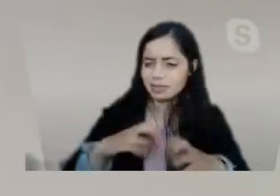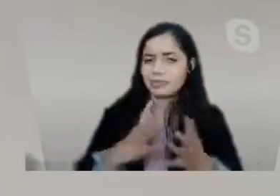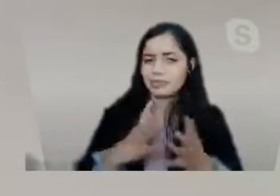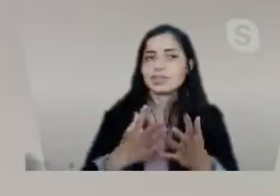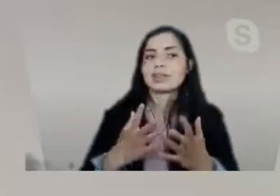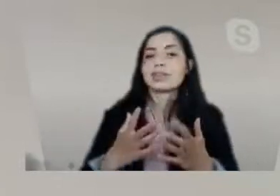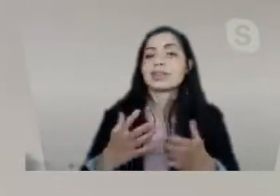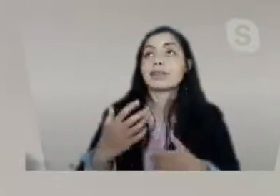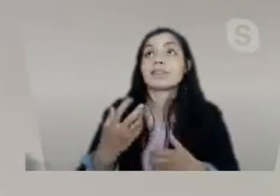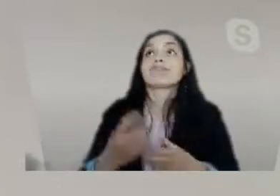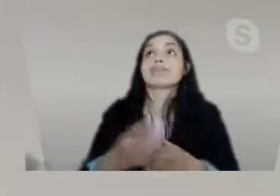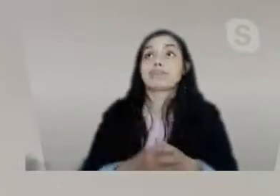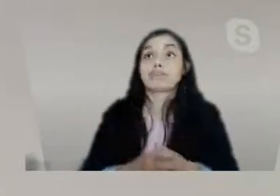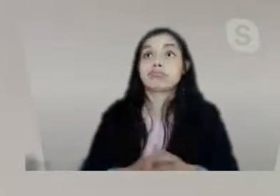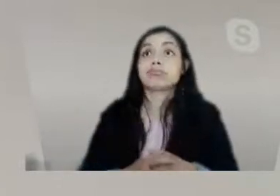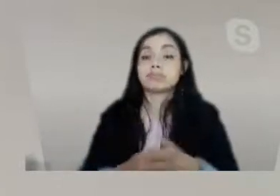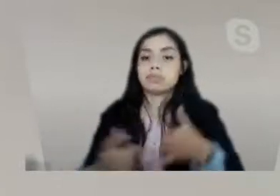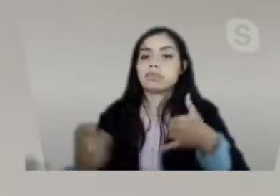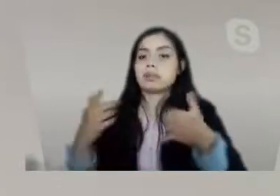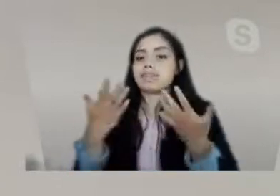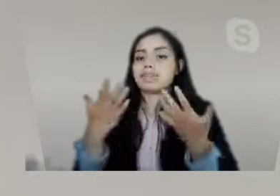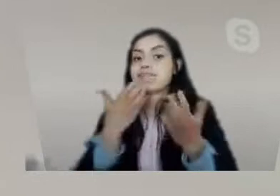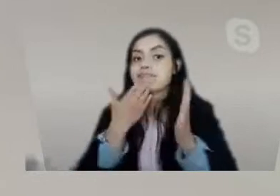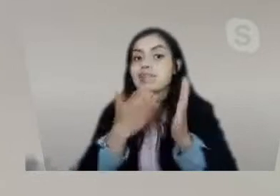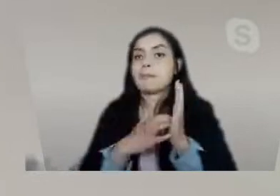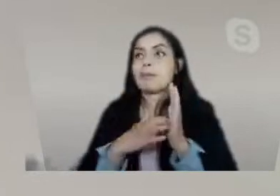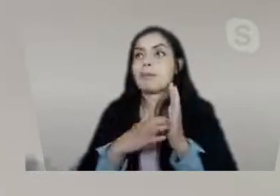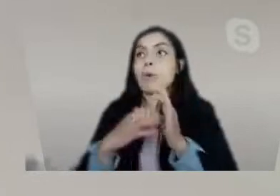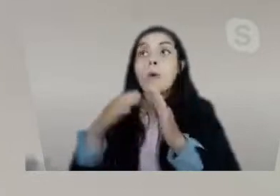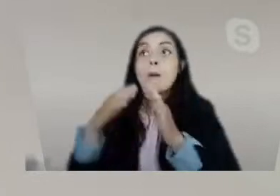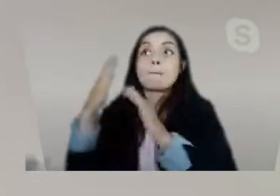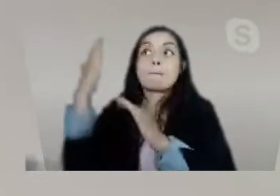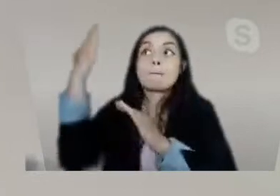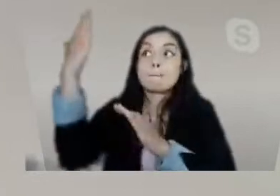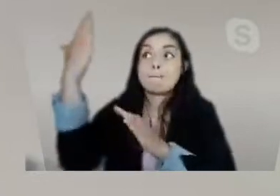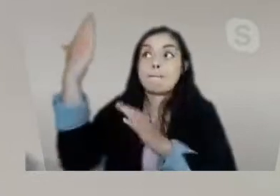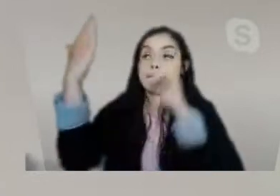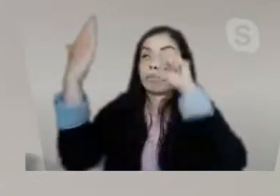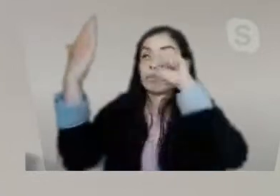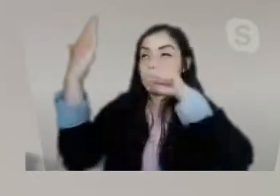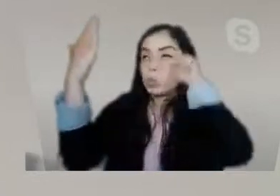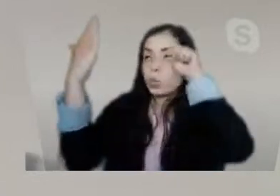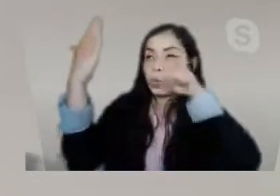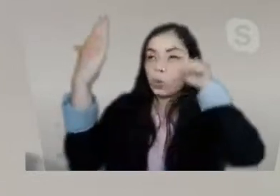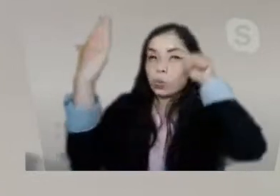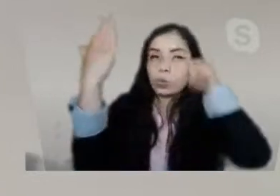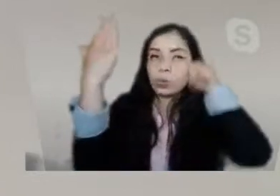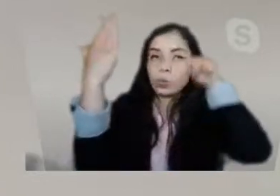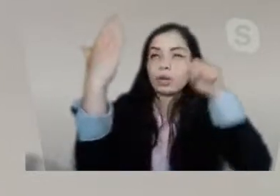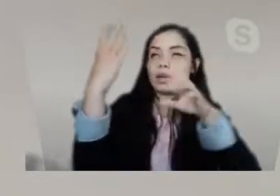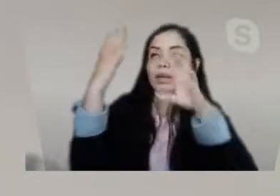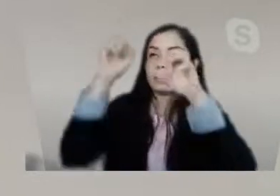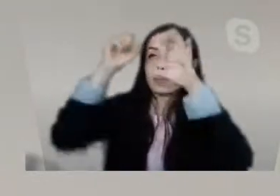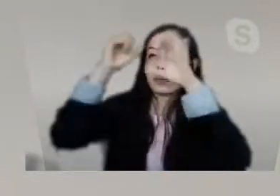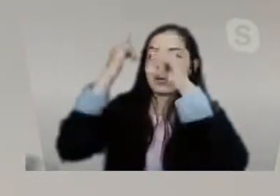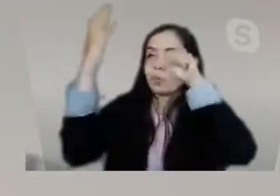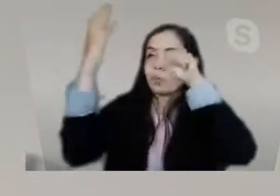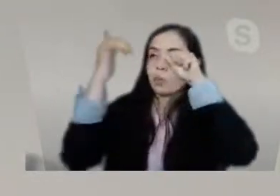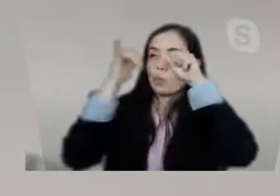aves. Entonces, tenemos que entender que esto es una industria del turismo donde la gente está buscando las aves